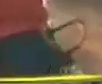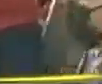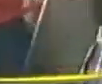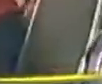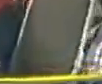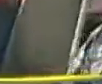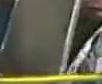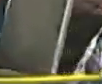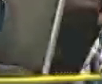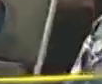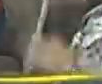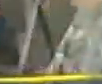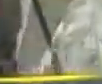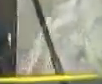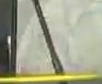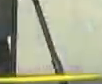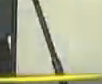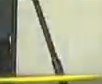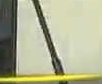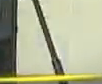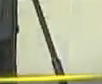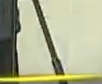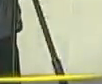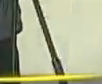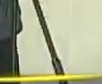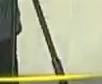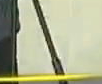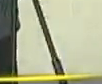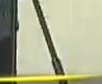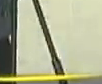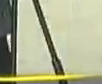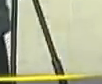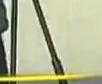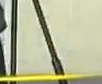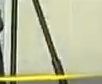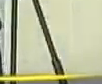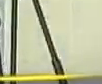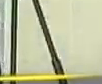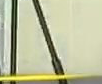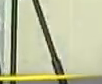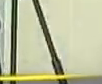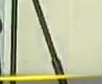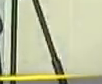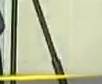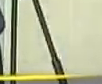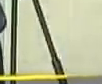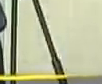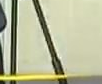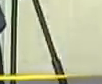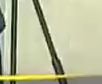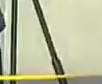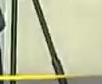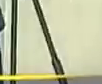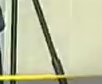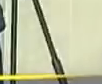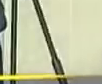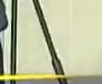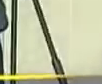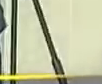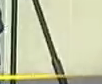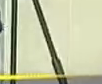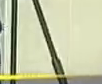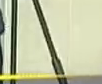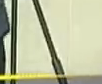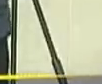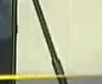público que envidió y logró ilegales sanciones financieras y comerciales que han causado daños y sufrimientos al pueblo de